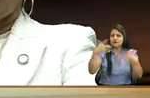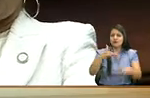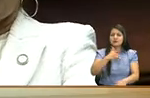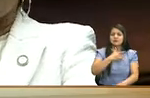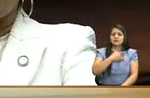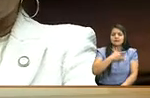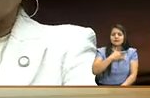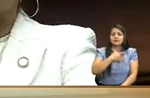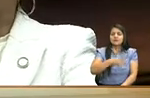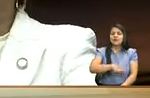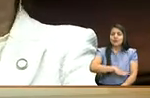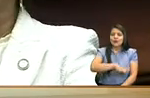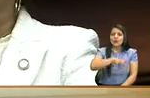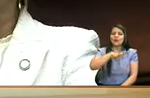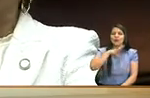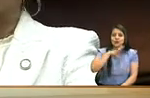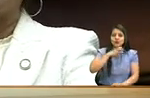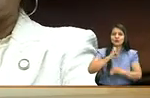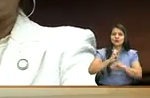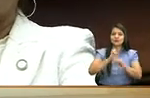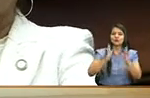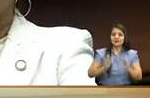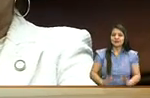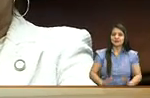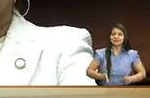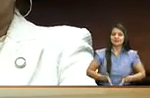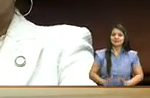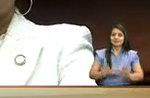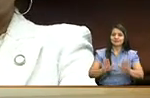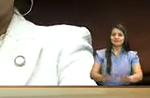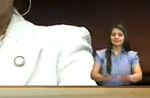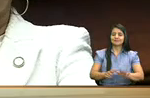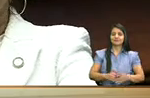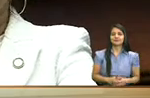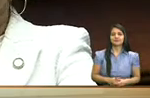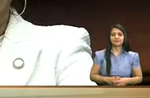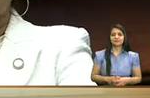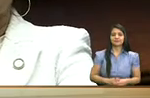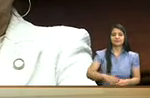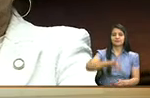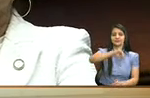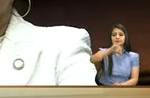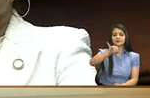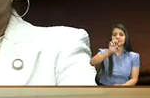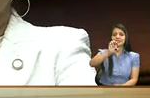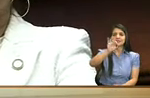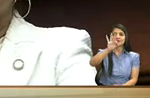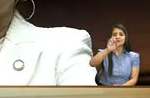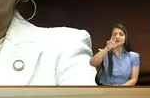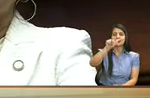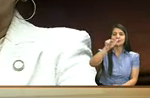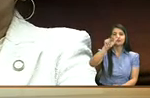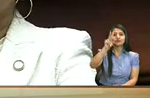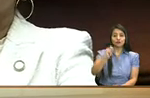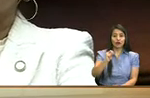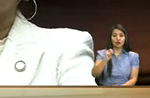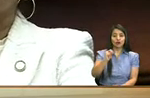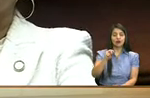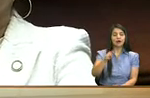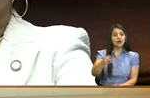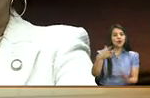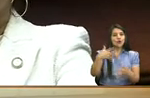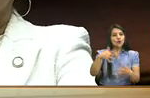sentir orgullosos de ser ecuatorianos. Jefferson Pérez alimentó nuestro